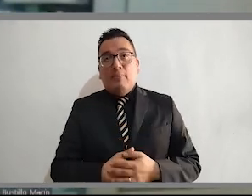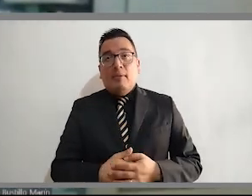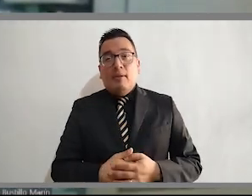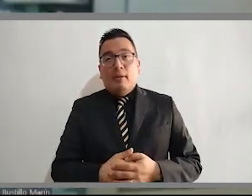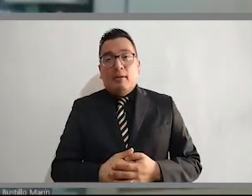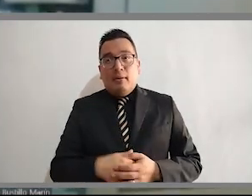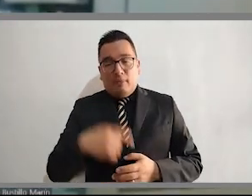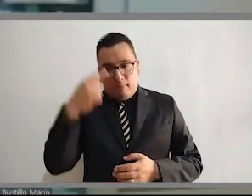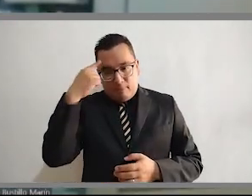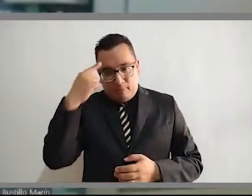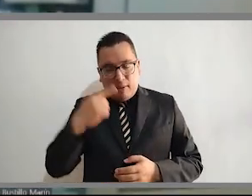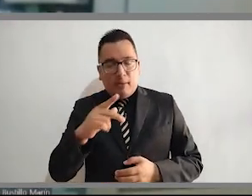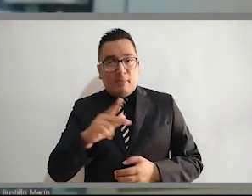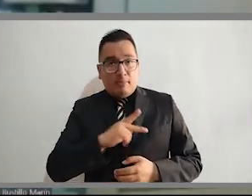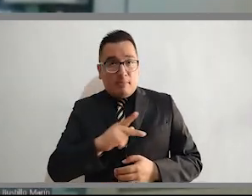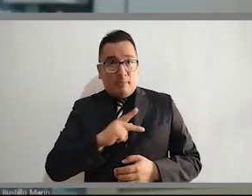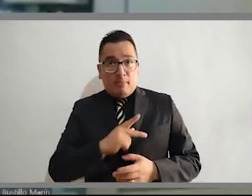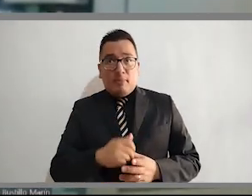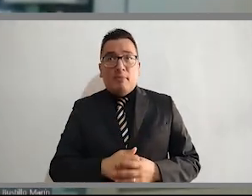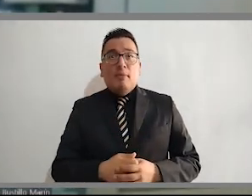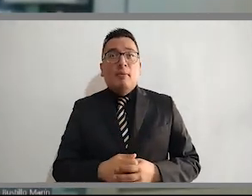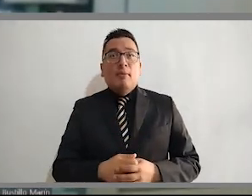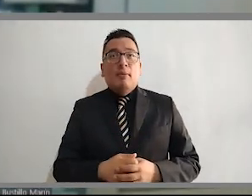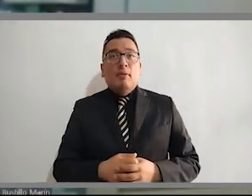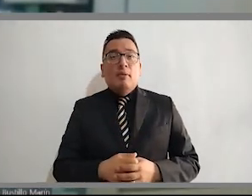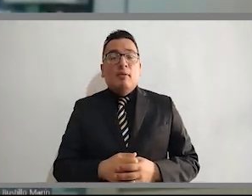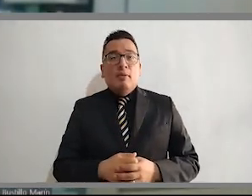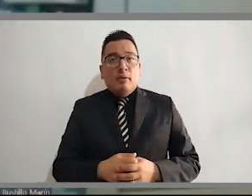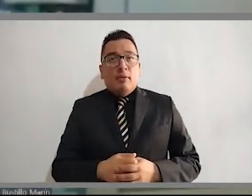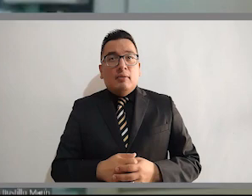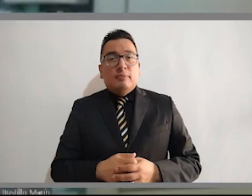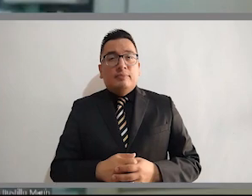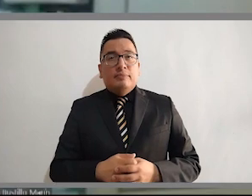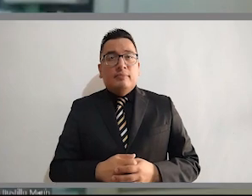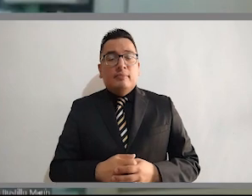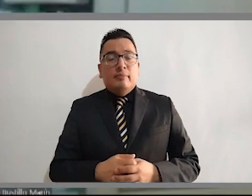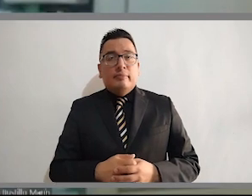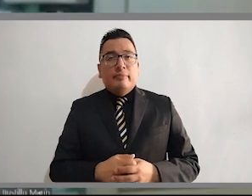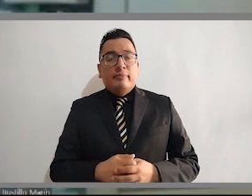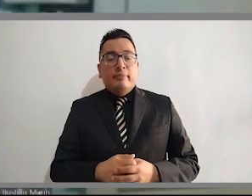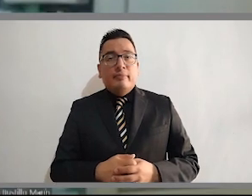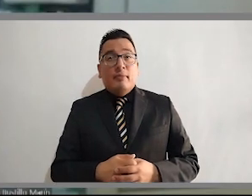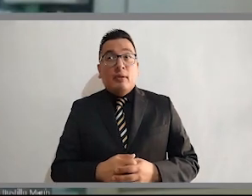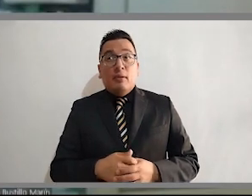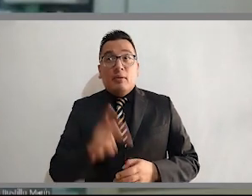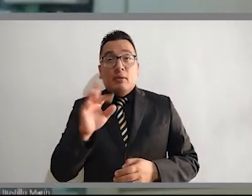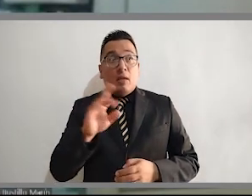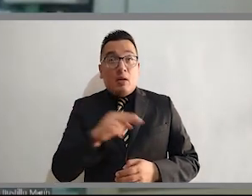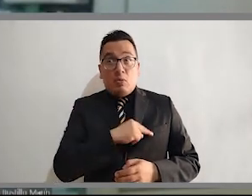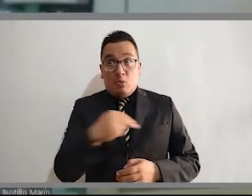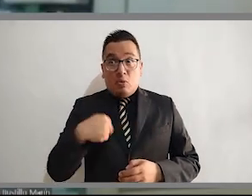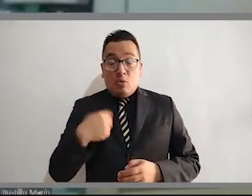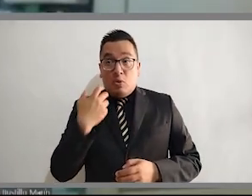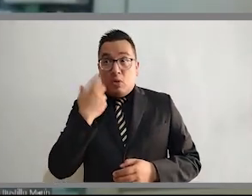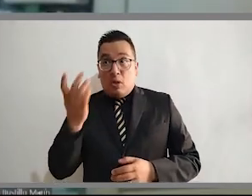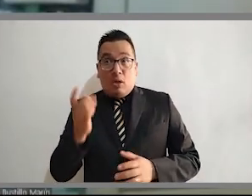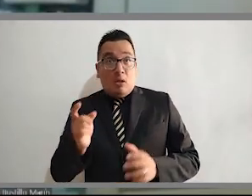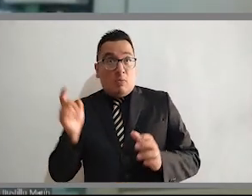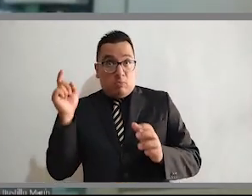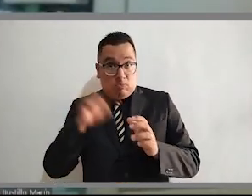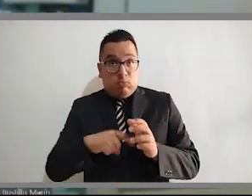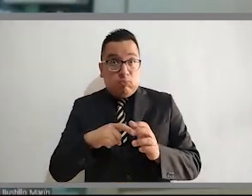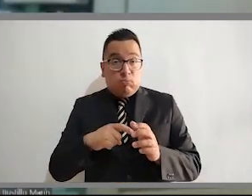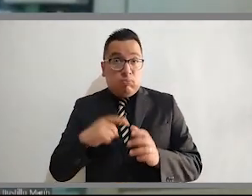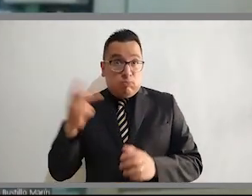obstrucción en el ejercicio del cargo público. Y cuando nosotras estamos en la política y nos metemos al